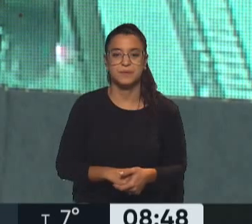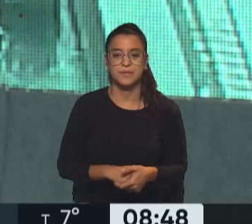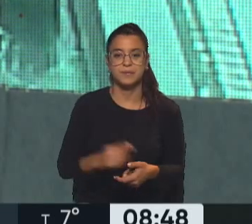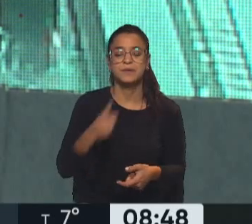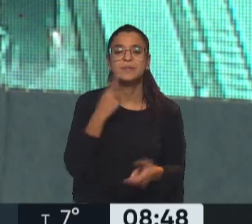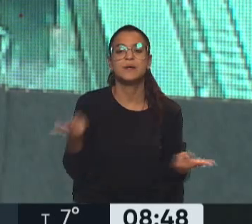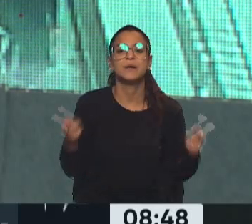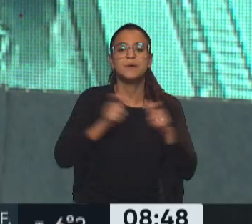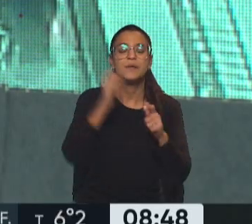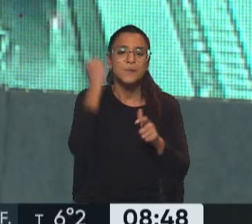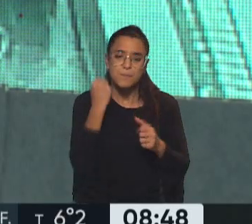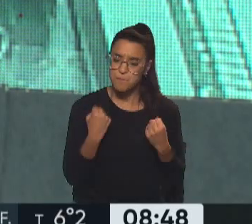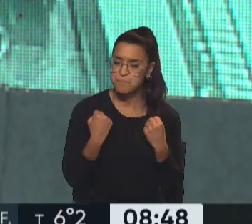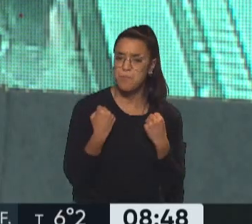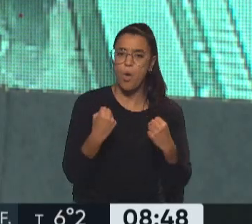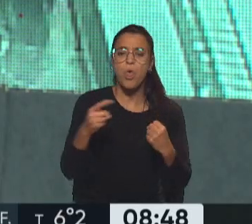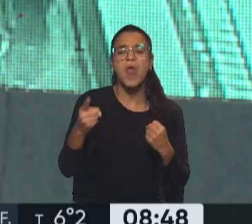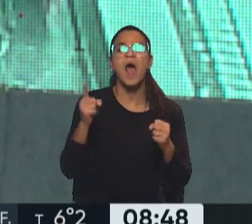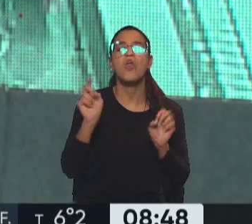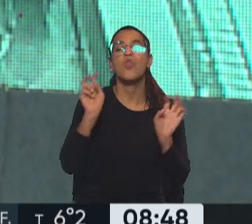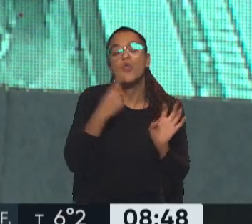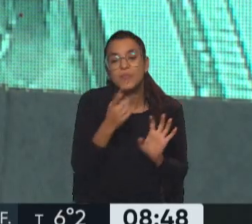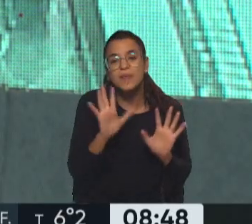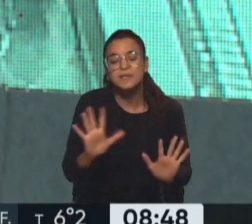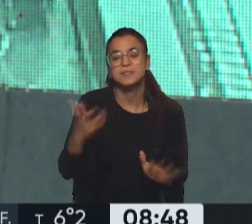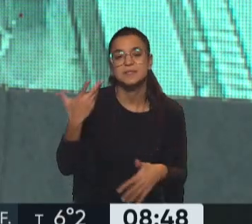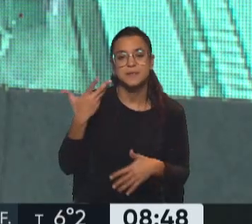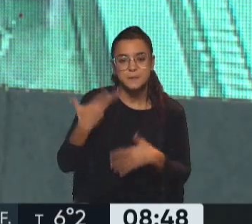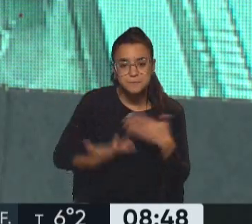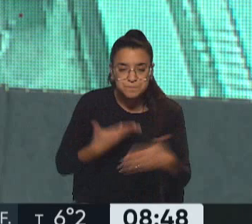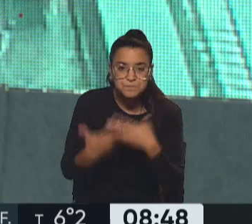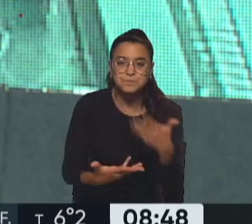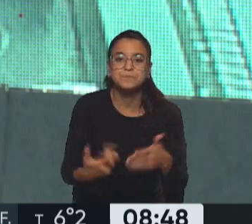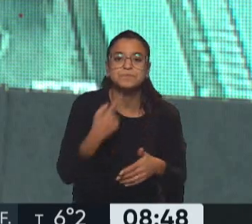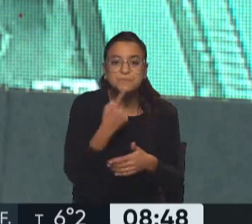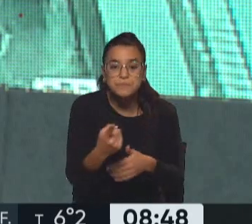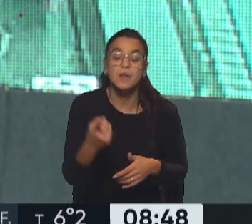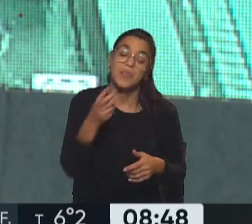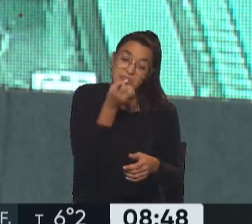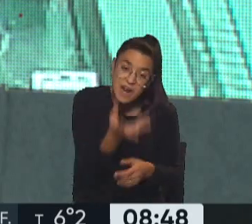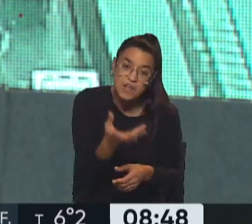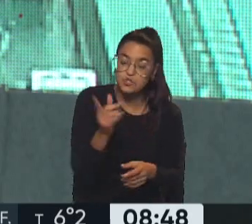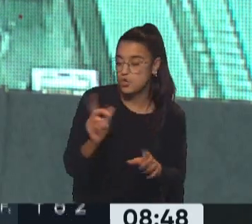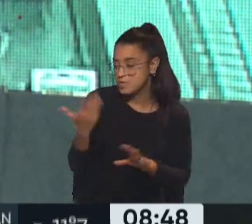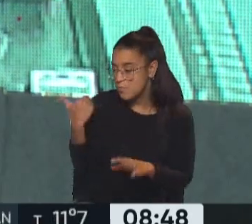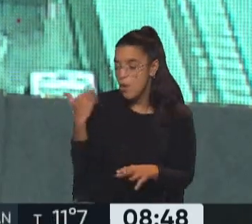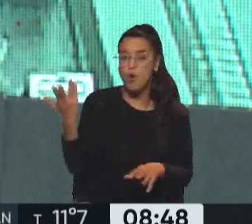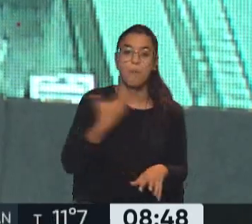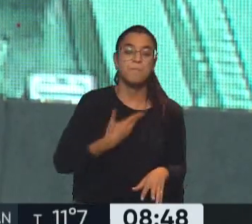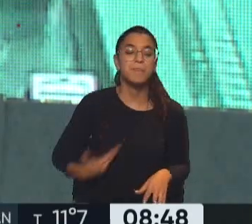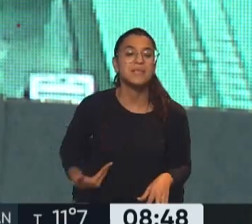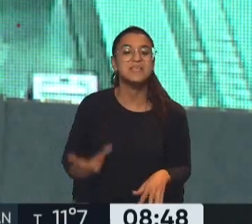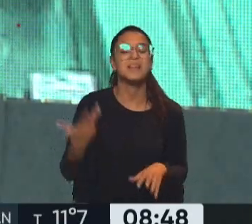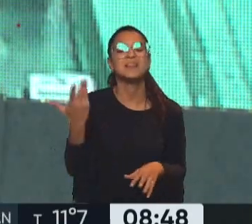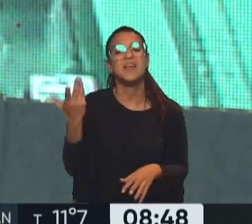el gabinete económico o empoderado es el título después de las últimas acciones que en declaraciones ha tenido el presidente alberto